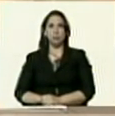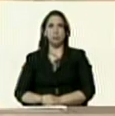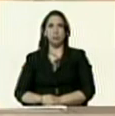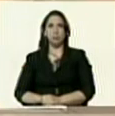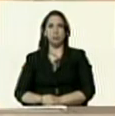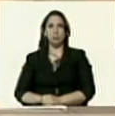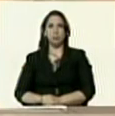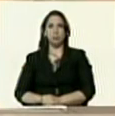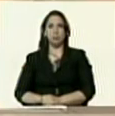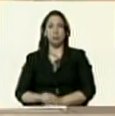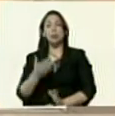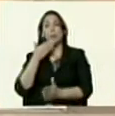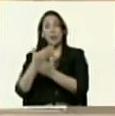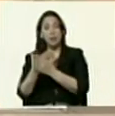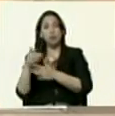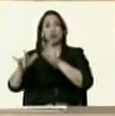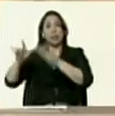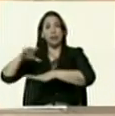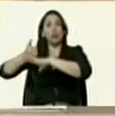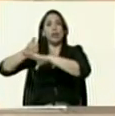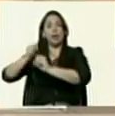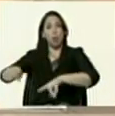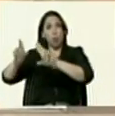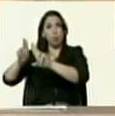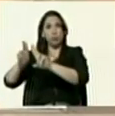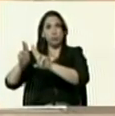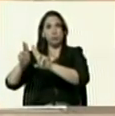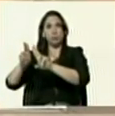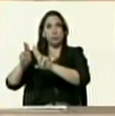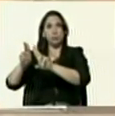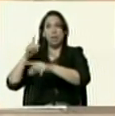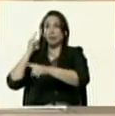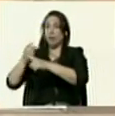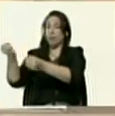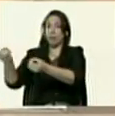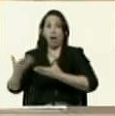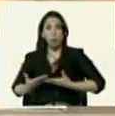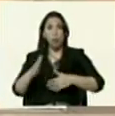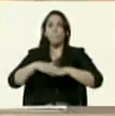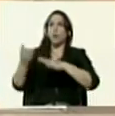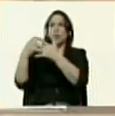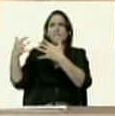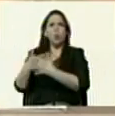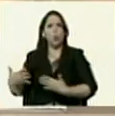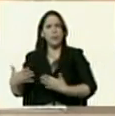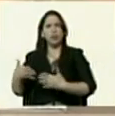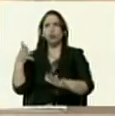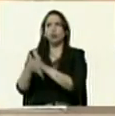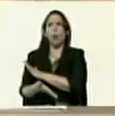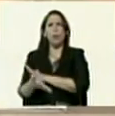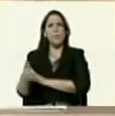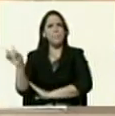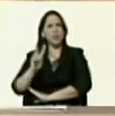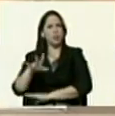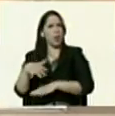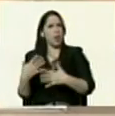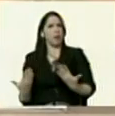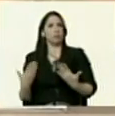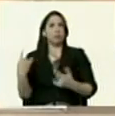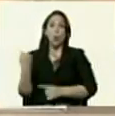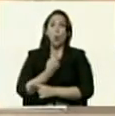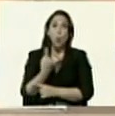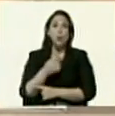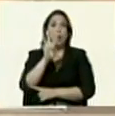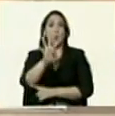Se lo pedimos al secretario general de Naciones Unidas, que debe dárnoslo, porque es un documento sobre Venezuela. Y las únicas